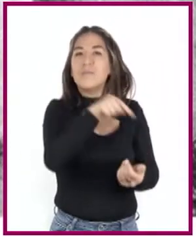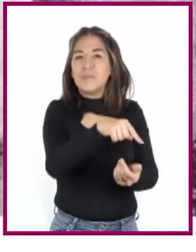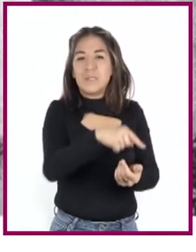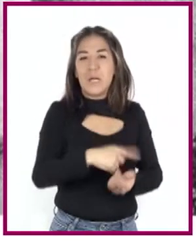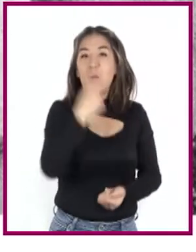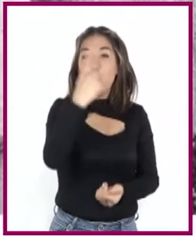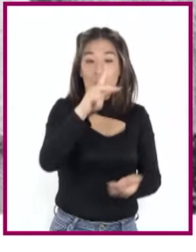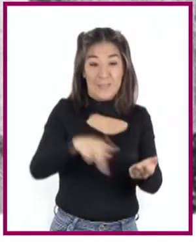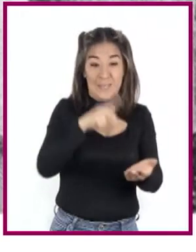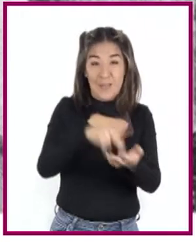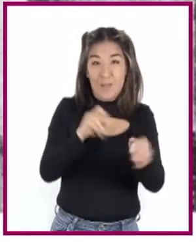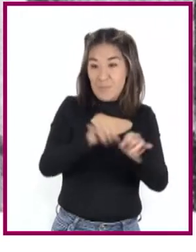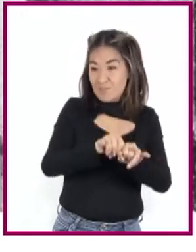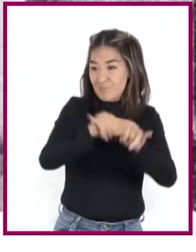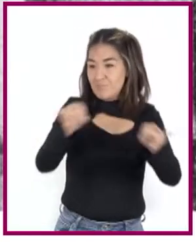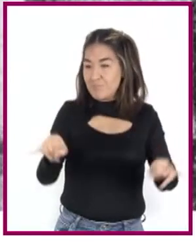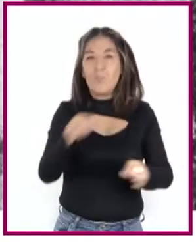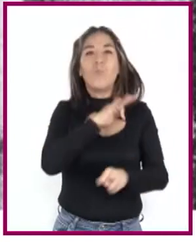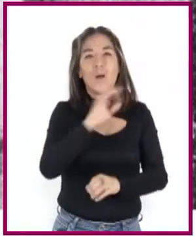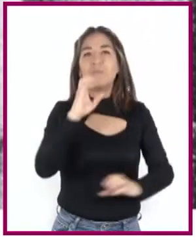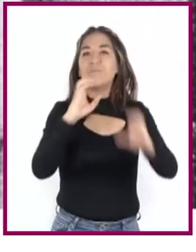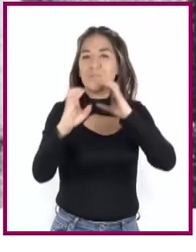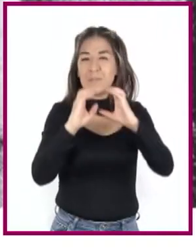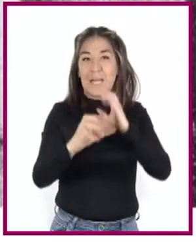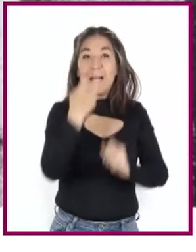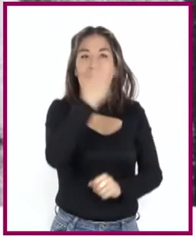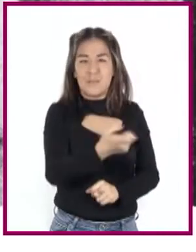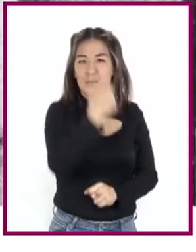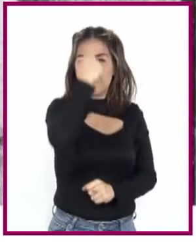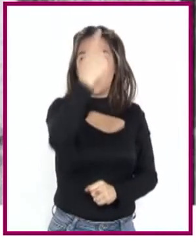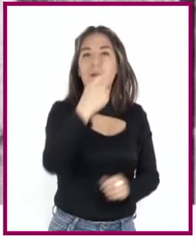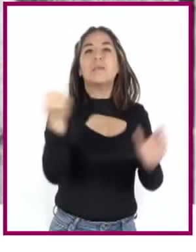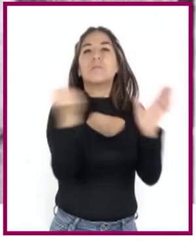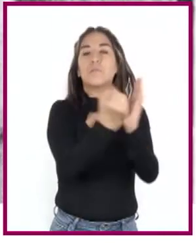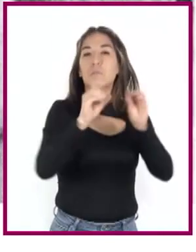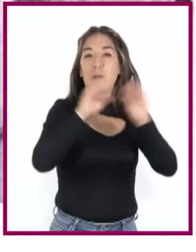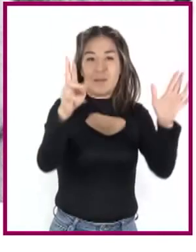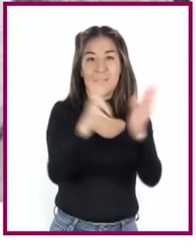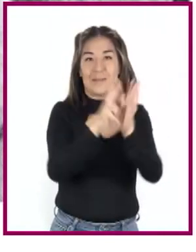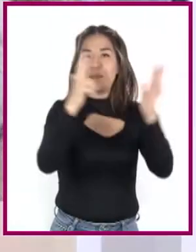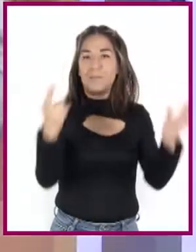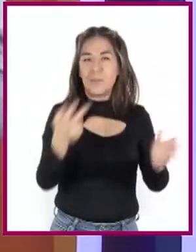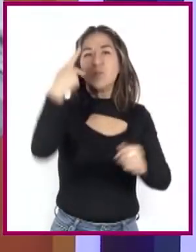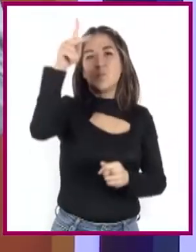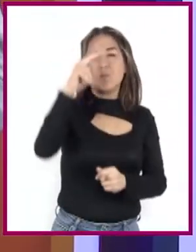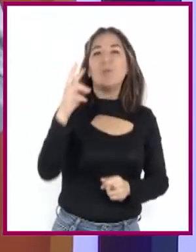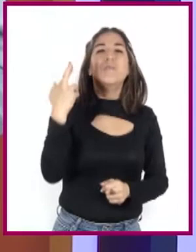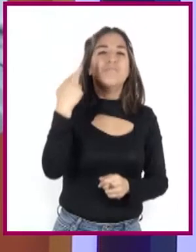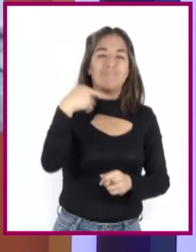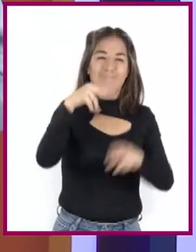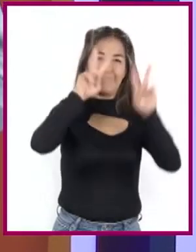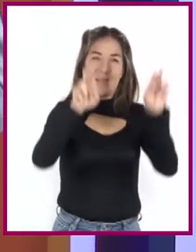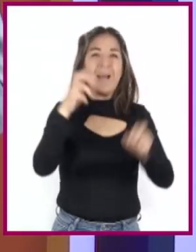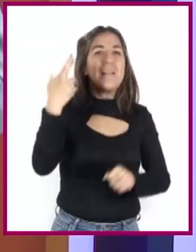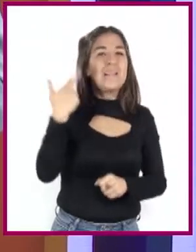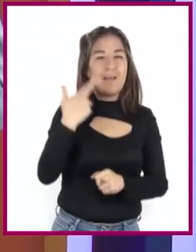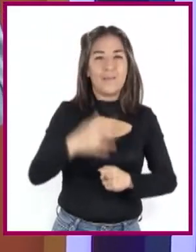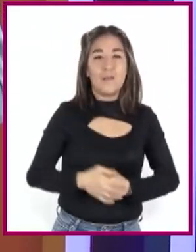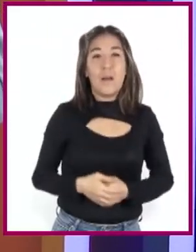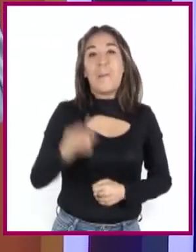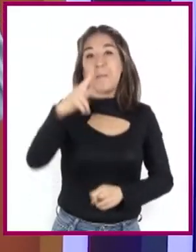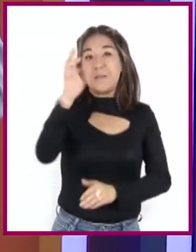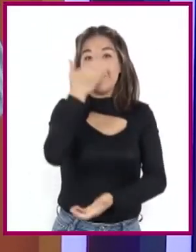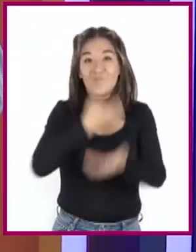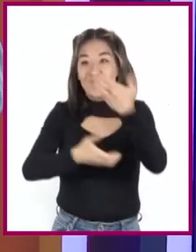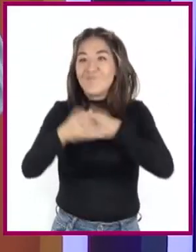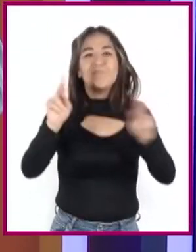1,5 kilómetros. Su invento fue publicado en la revista soviética Radio, pero no tuvo el éxito comercial del